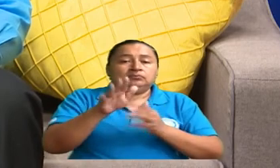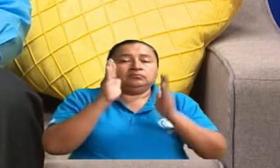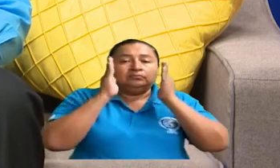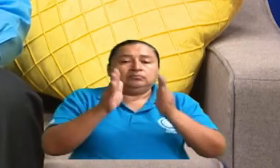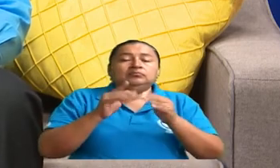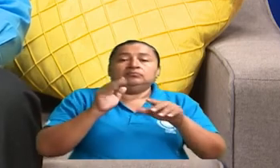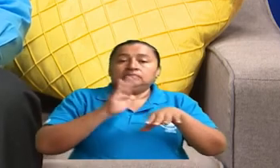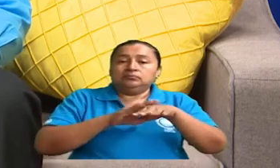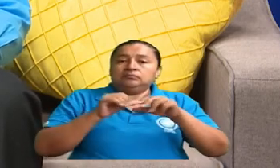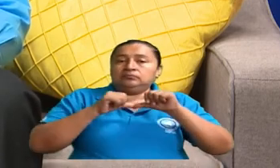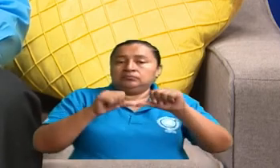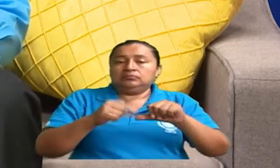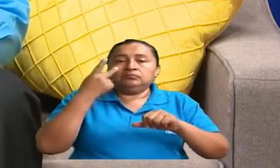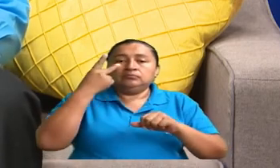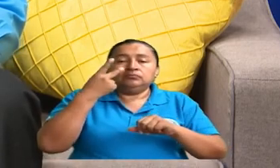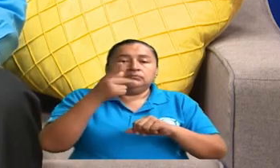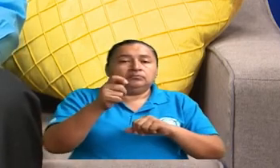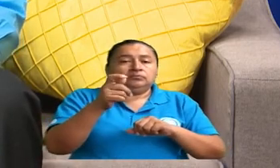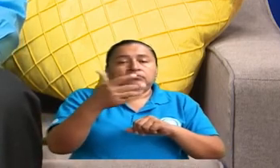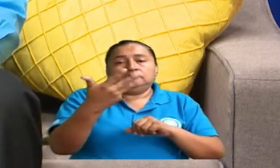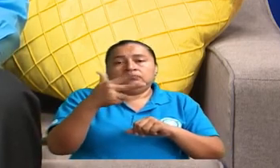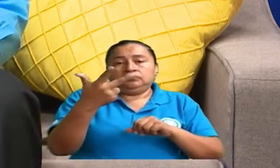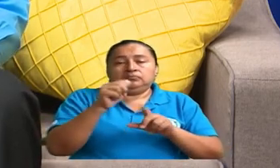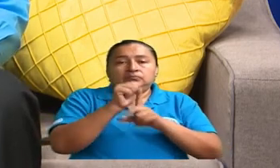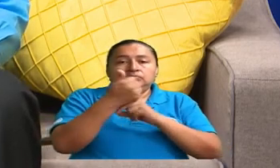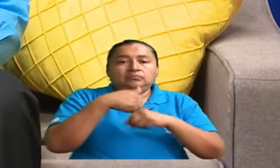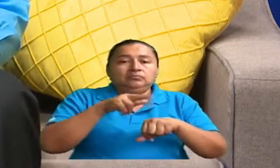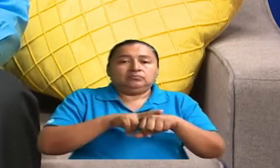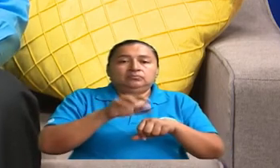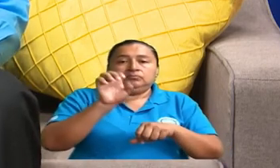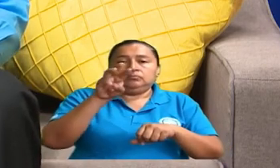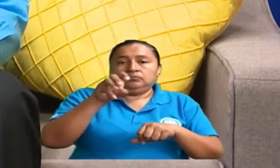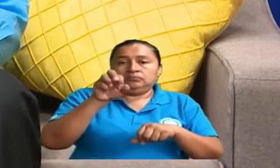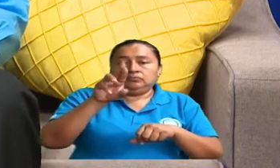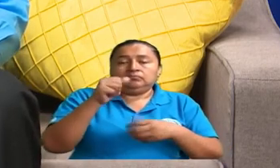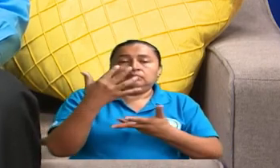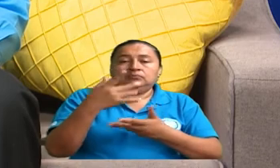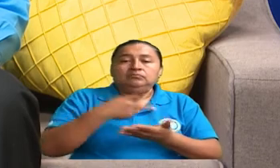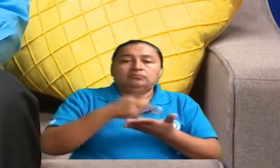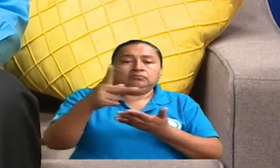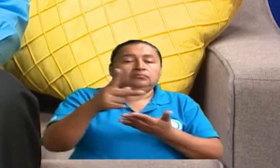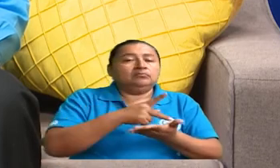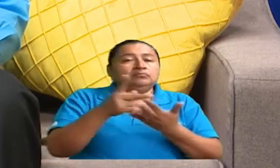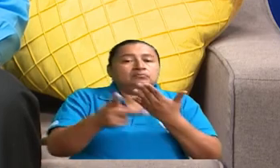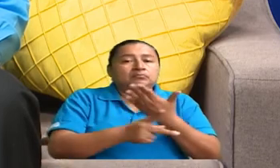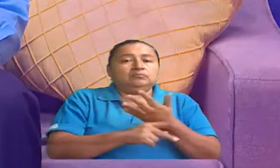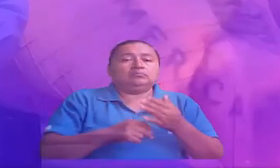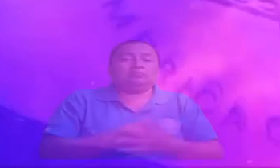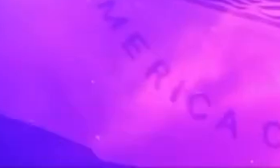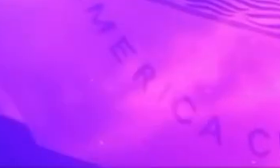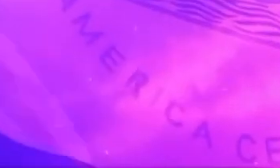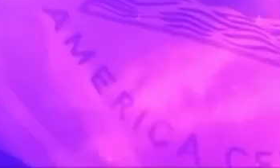invitamos a que se quede en sintonía del canal parlamentario. El canal de la Asamblea Nacional. Estuvo con ustedes Elmer Marcy. Les esperamos en una nueva edición.